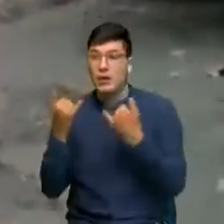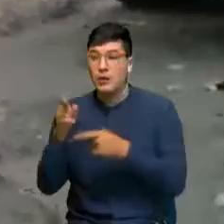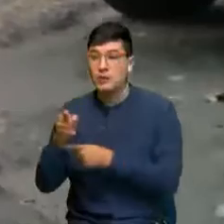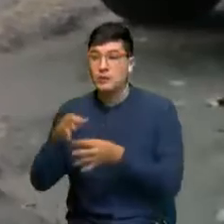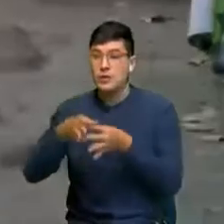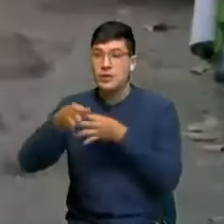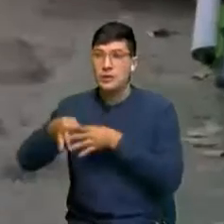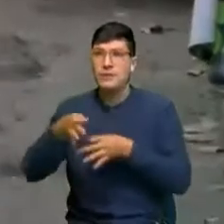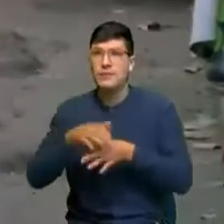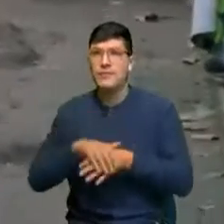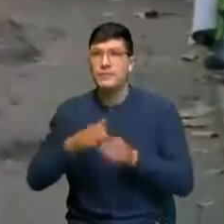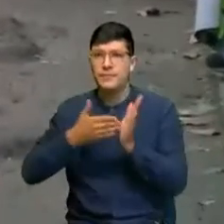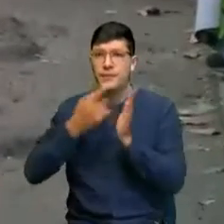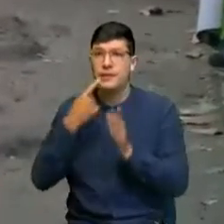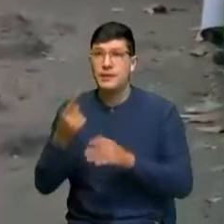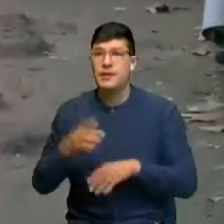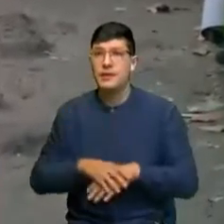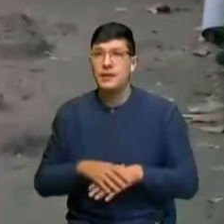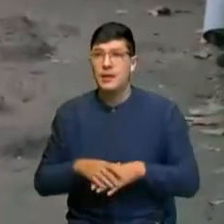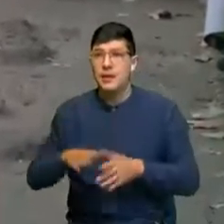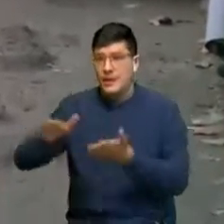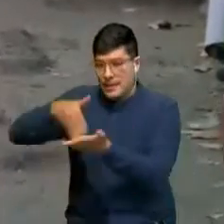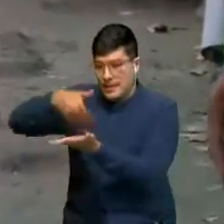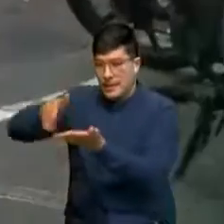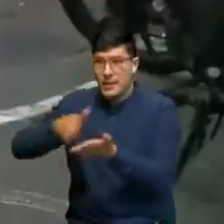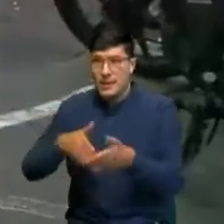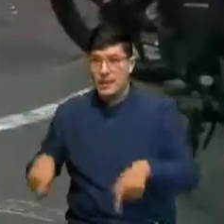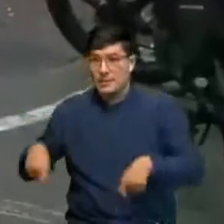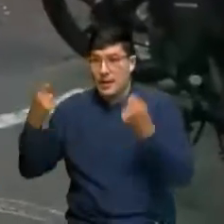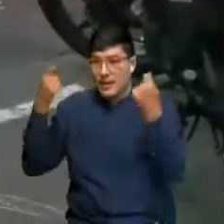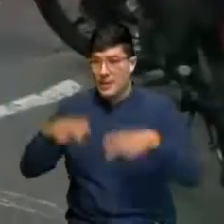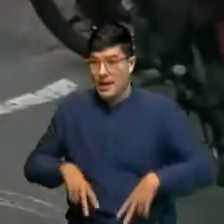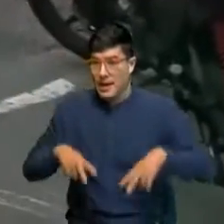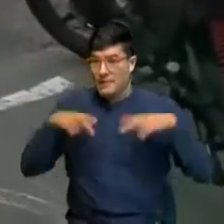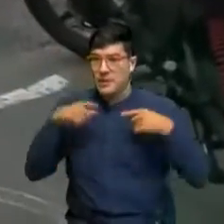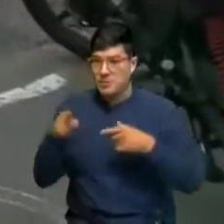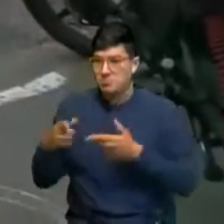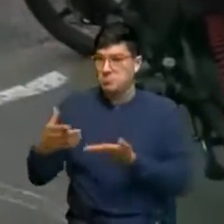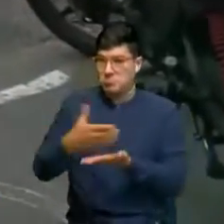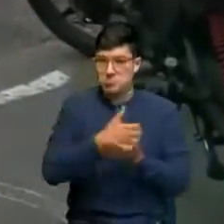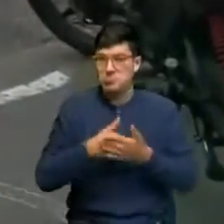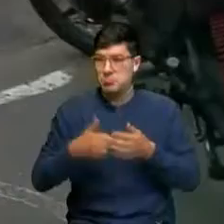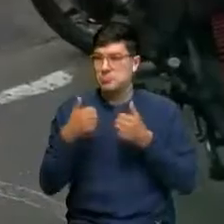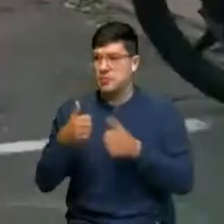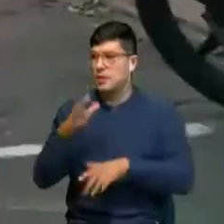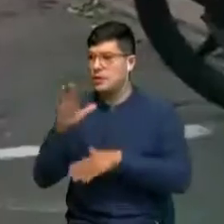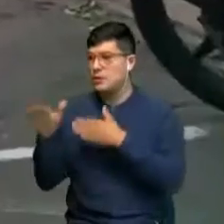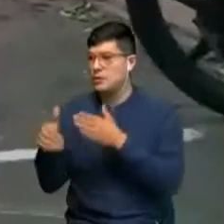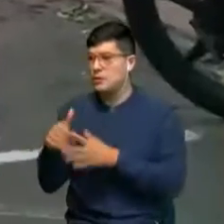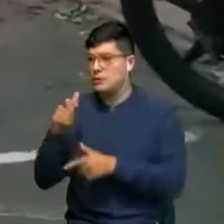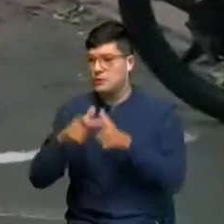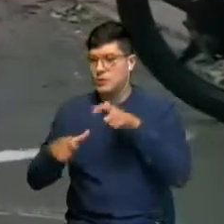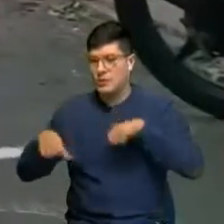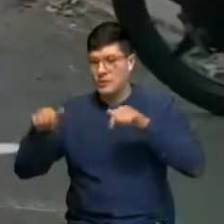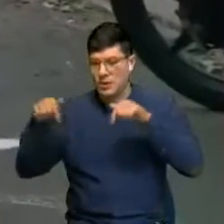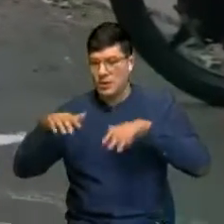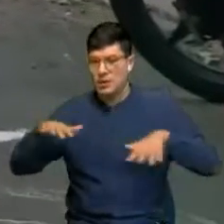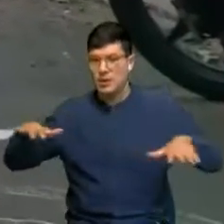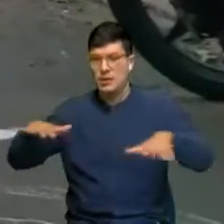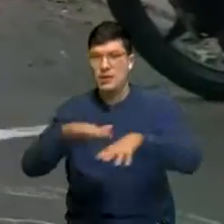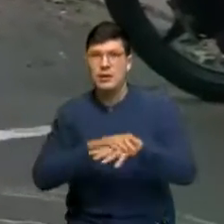la campaña pinta un hueco y salva una vida tuvo una buena acogida entre los motociclistas del área metropolitana